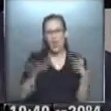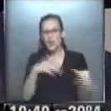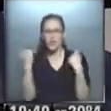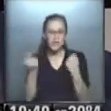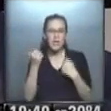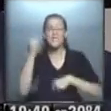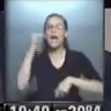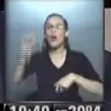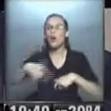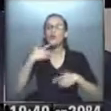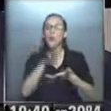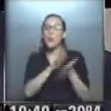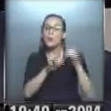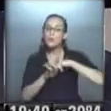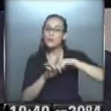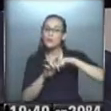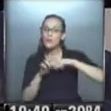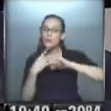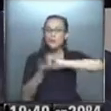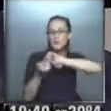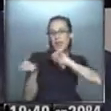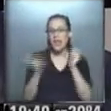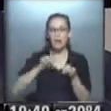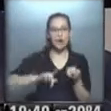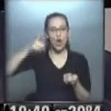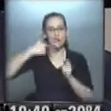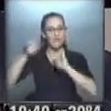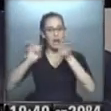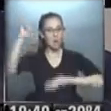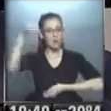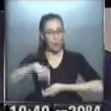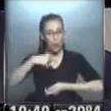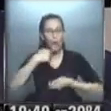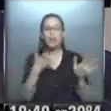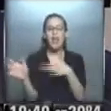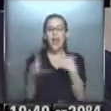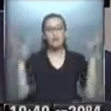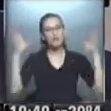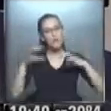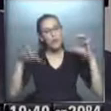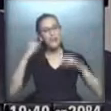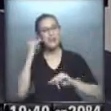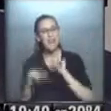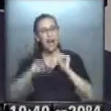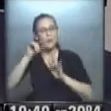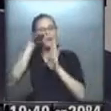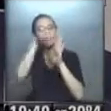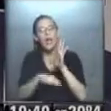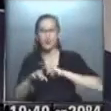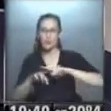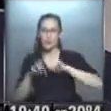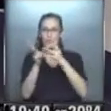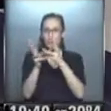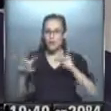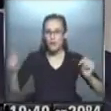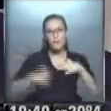las condiciones meteorológicas de viento del sector norte cambiarán al sector sur y por efecto de viento del sector sur y algunas lluvias descenderá levemente la temperatura con máximas